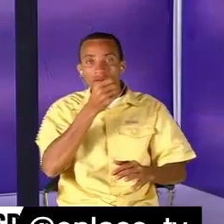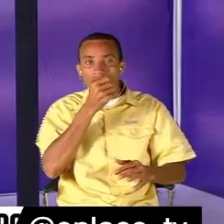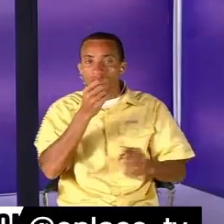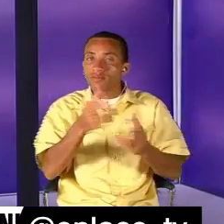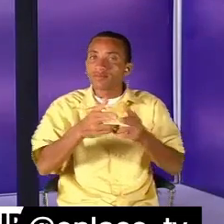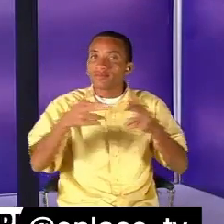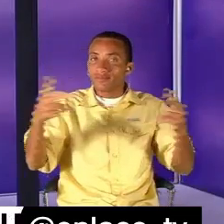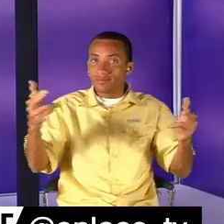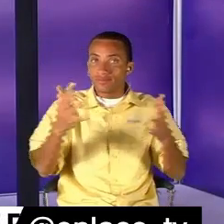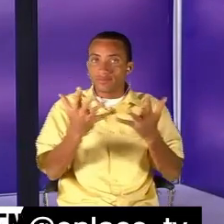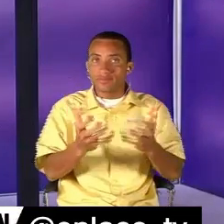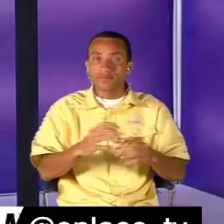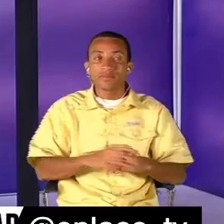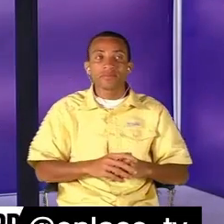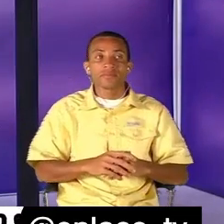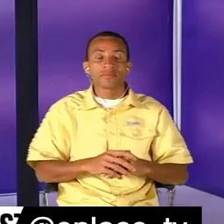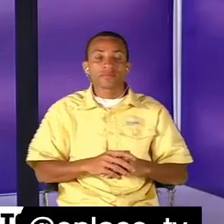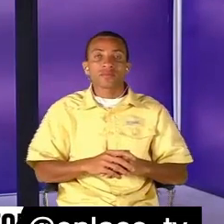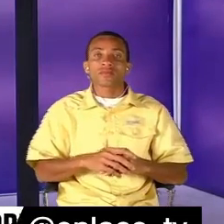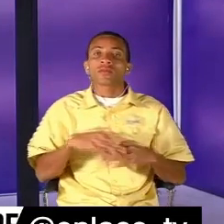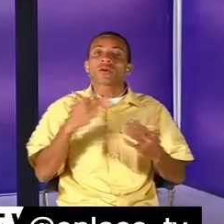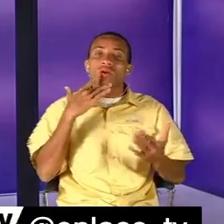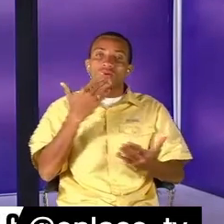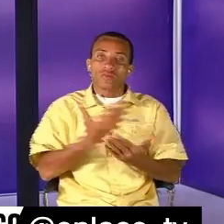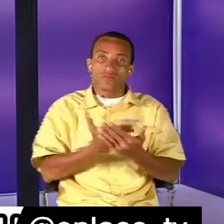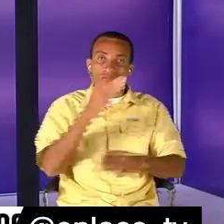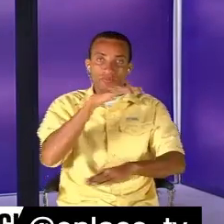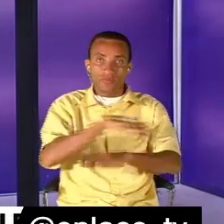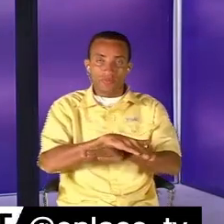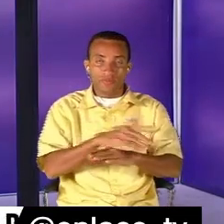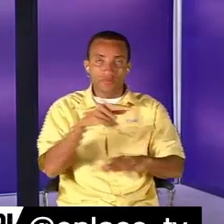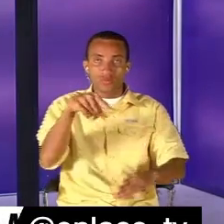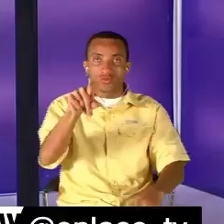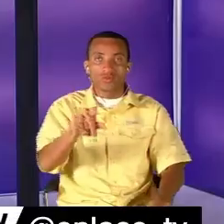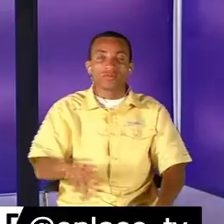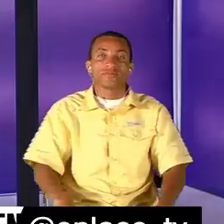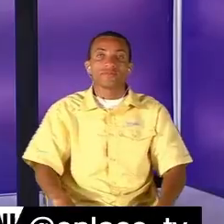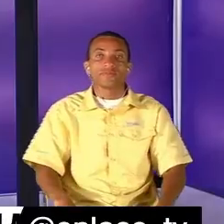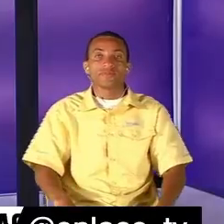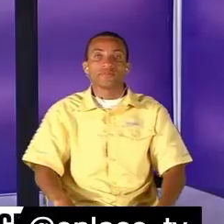a Pedro Severiche desde el lugar de la noticia. Muy buenas tardes para usted.